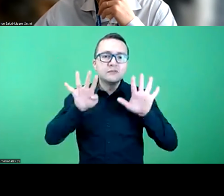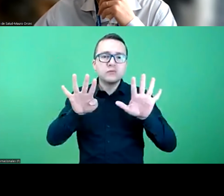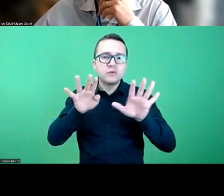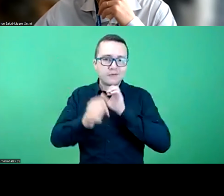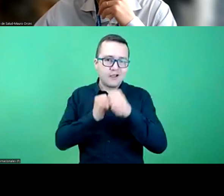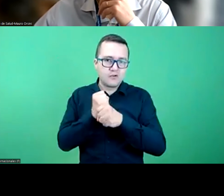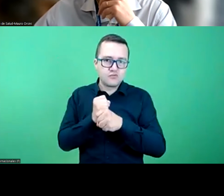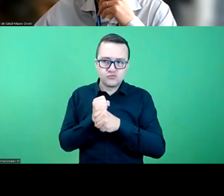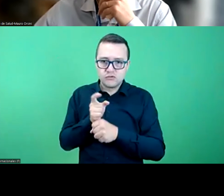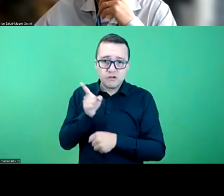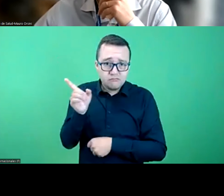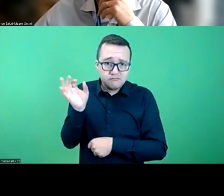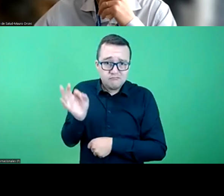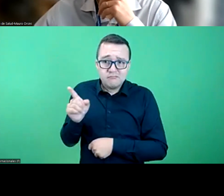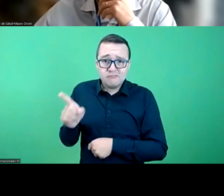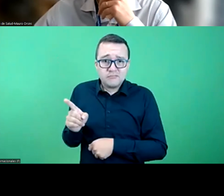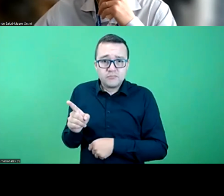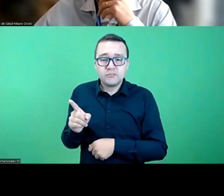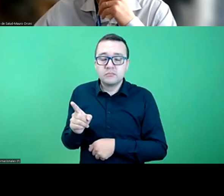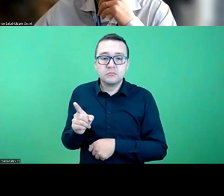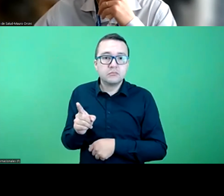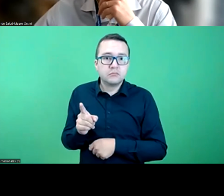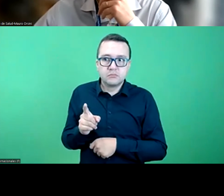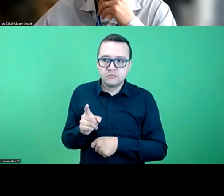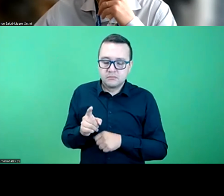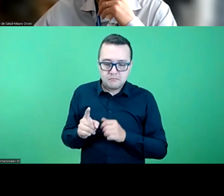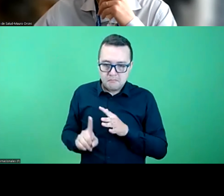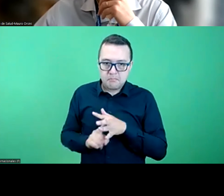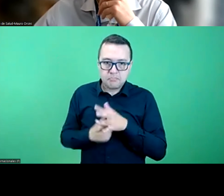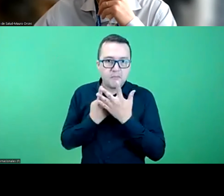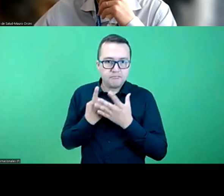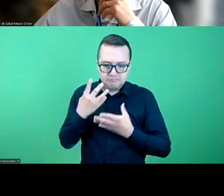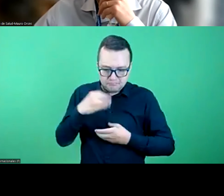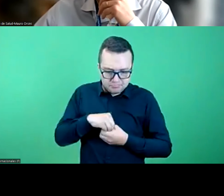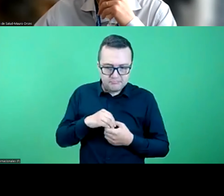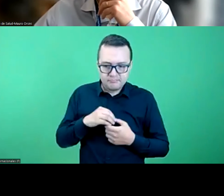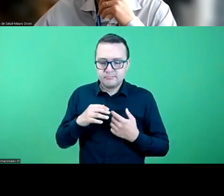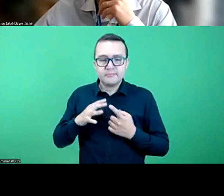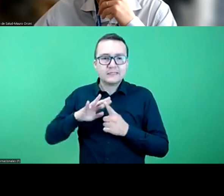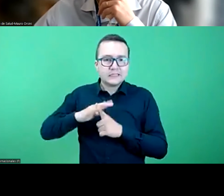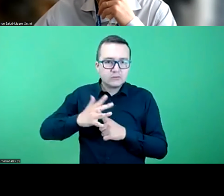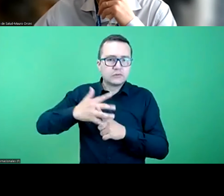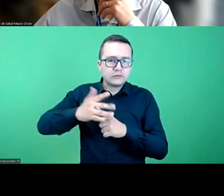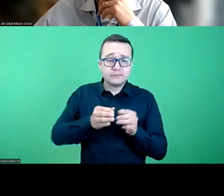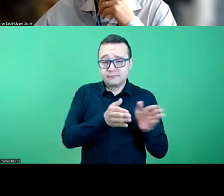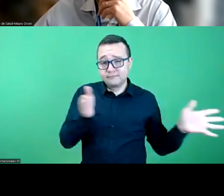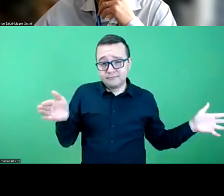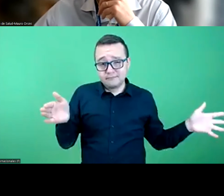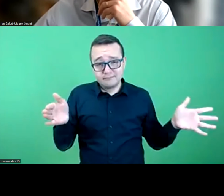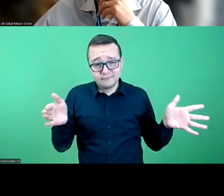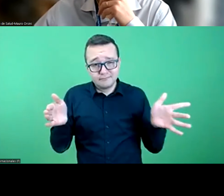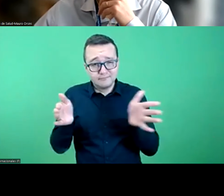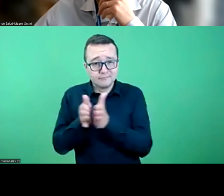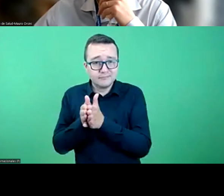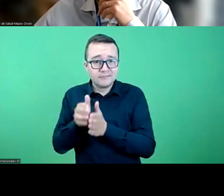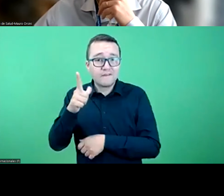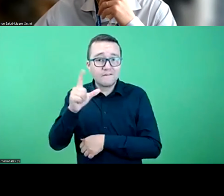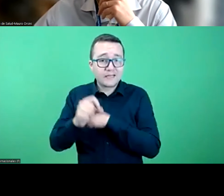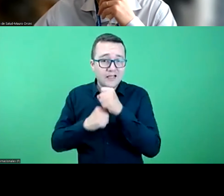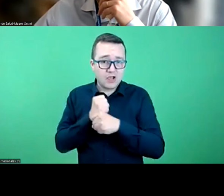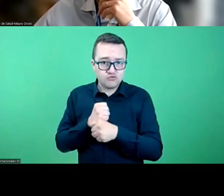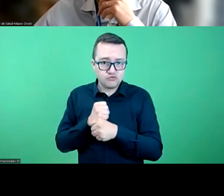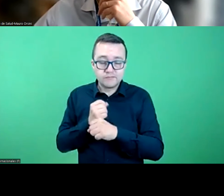enfrentar un inicio de más de 20 años de incidentes. El primero, una operación hace sus 19 años en